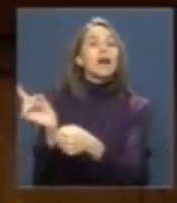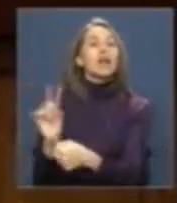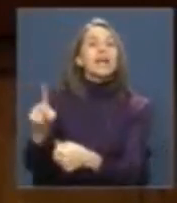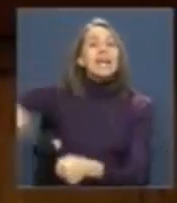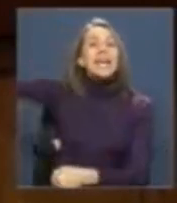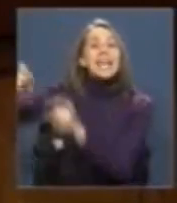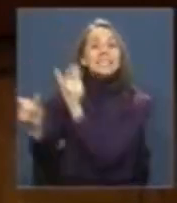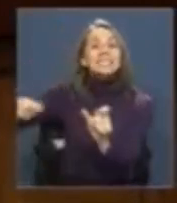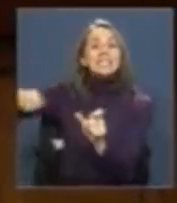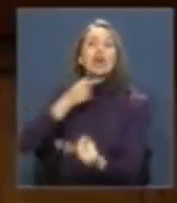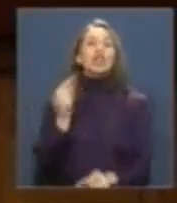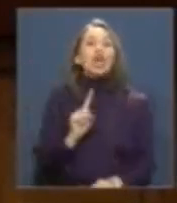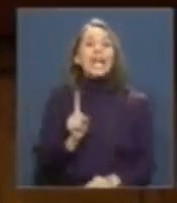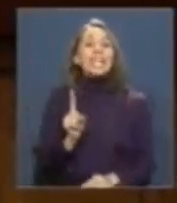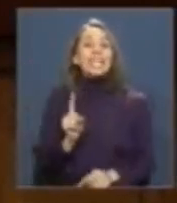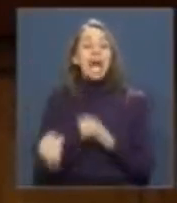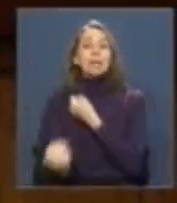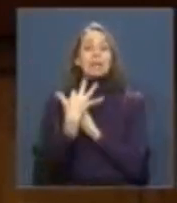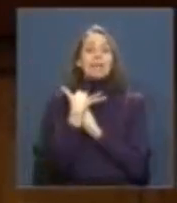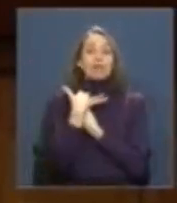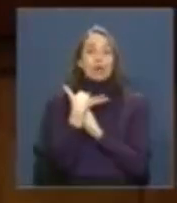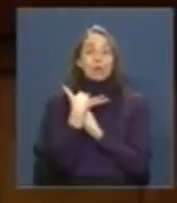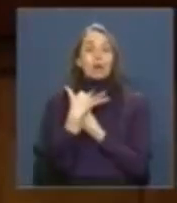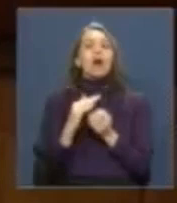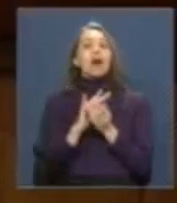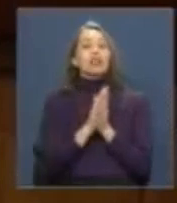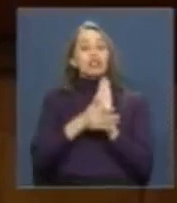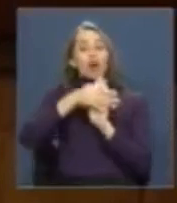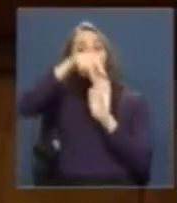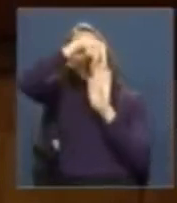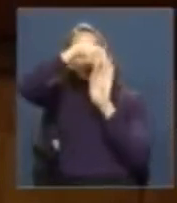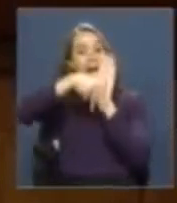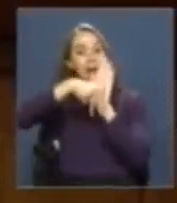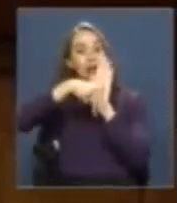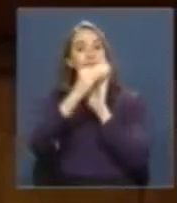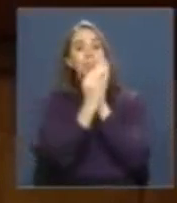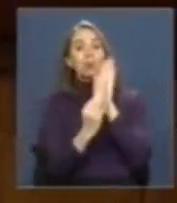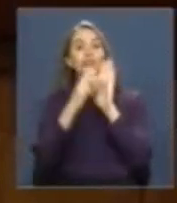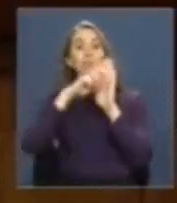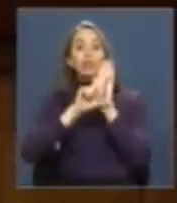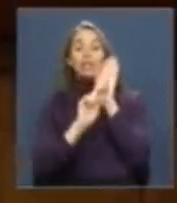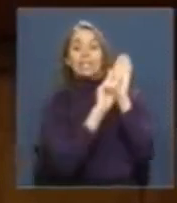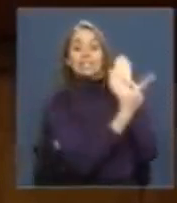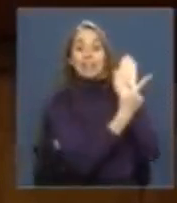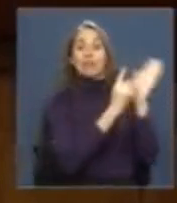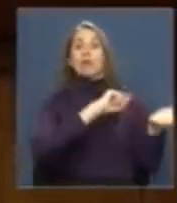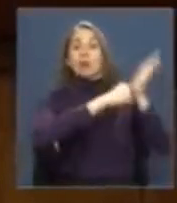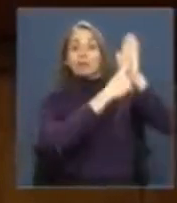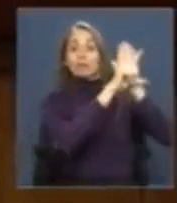deseado cual es que toda la normativa de esta reforma se aplique de